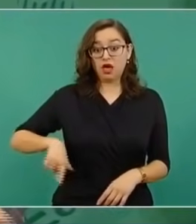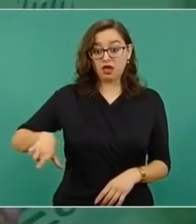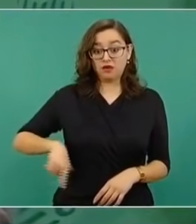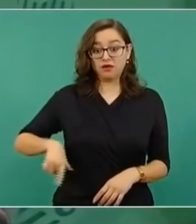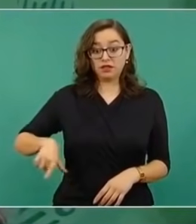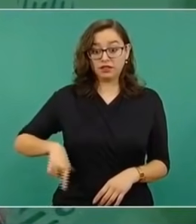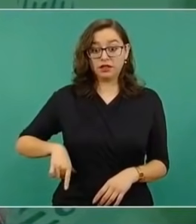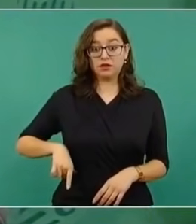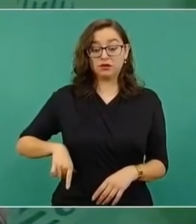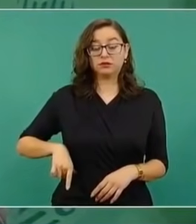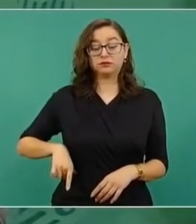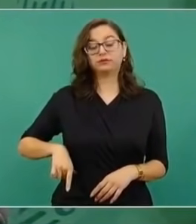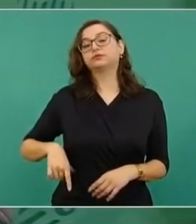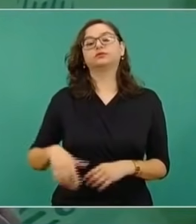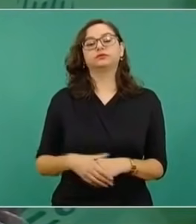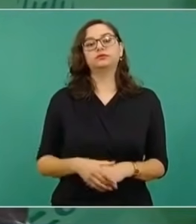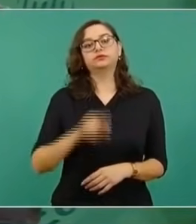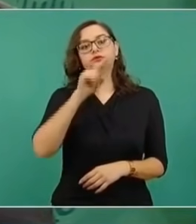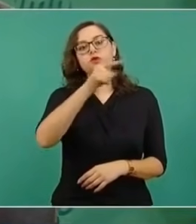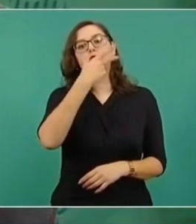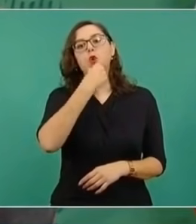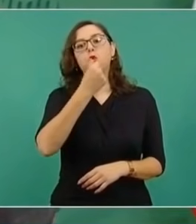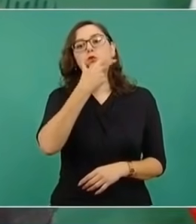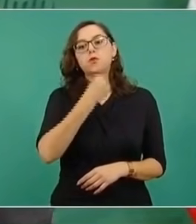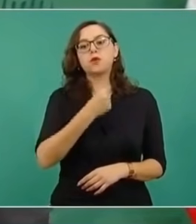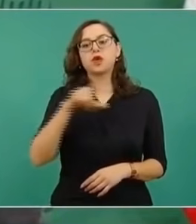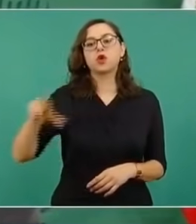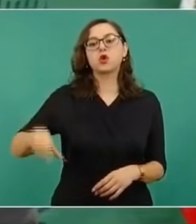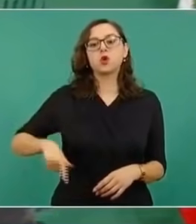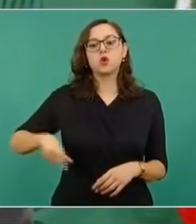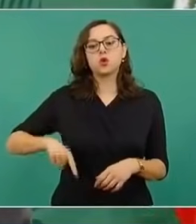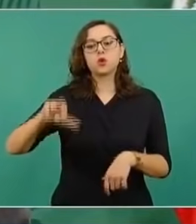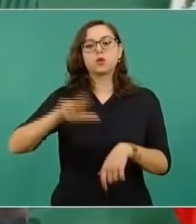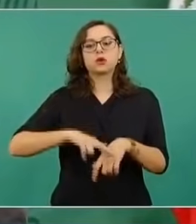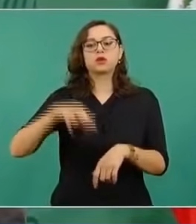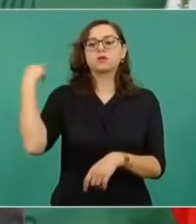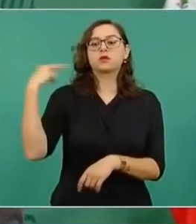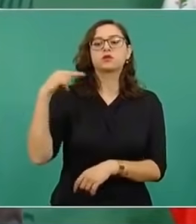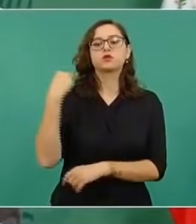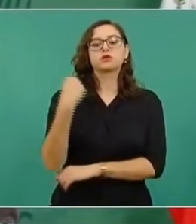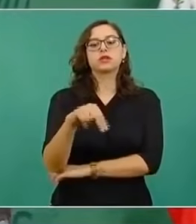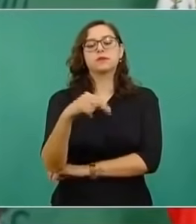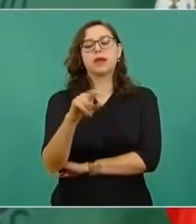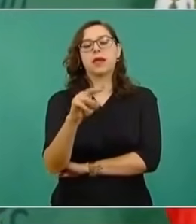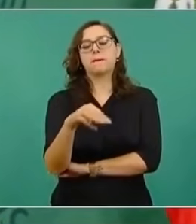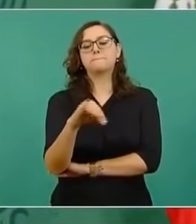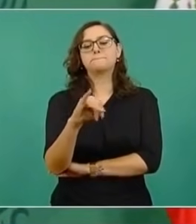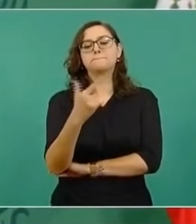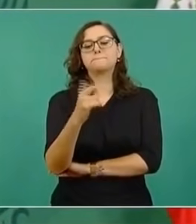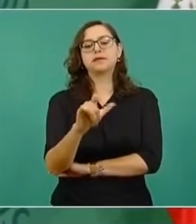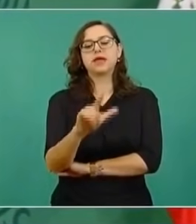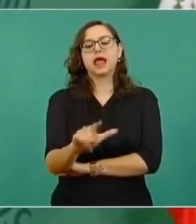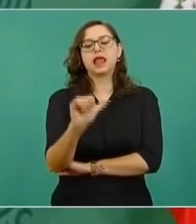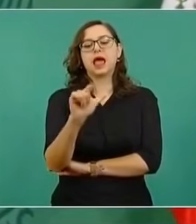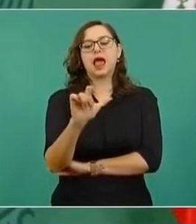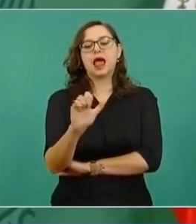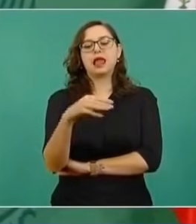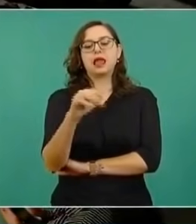el gobernador de Veracruz, Miguel Alemán, decidió